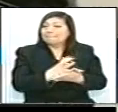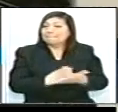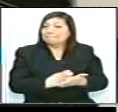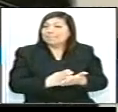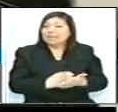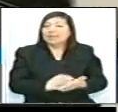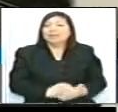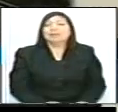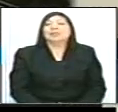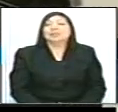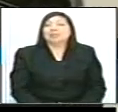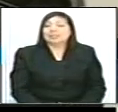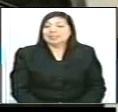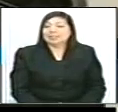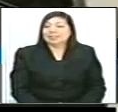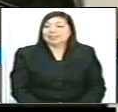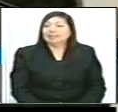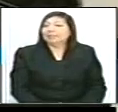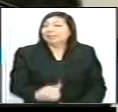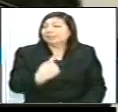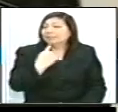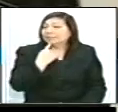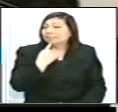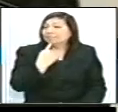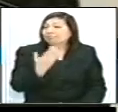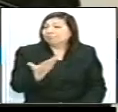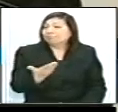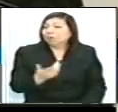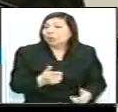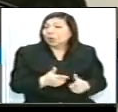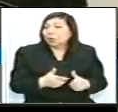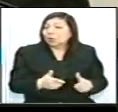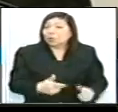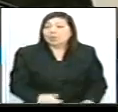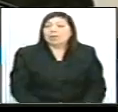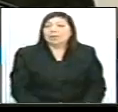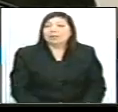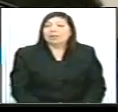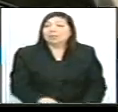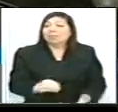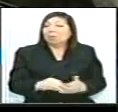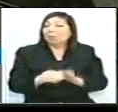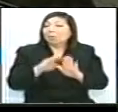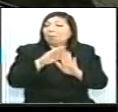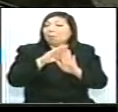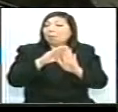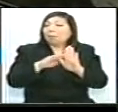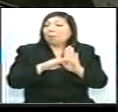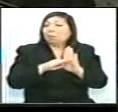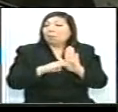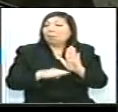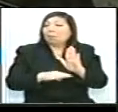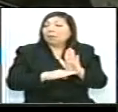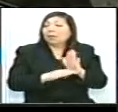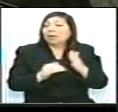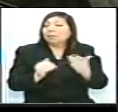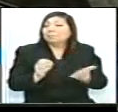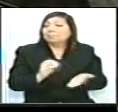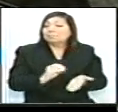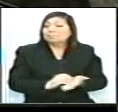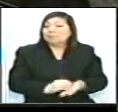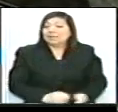en 500 mil soles. Es decir, en lugar de crecer, estamos bajando en nuestro presupuesto. Y es